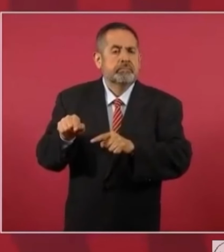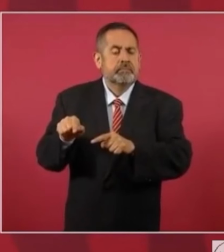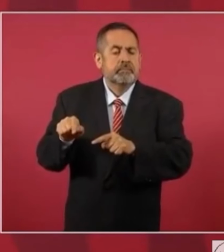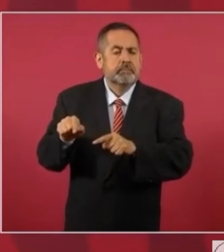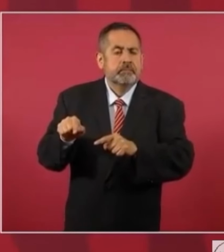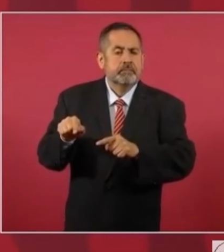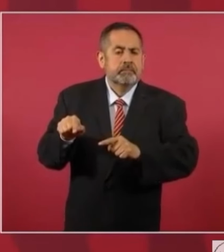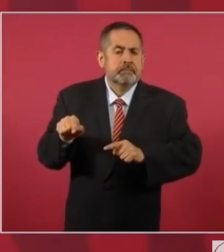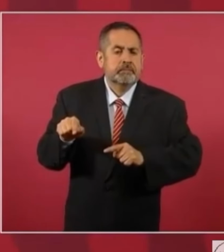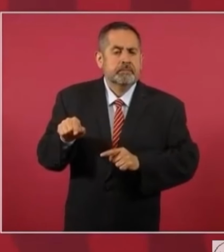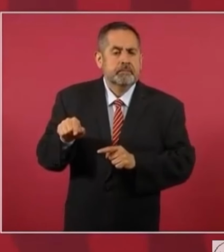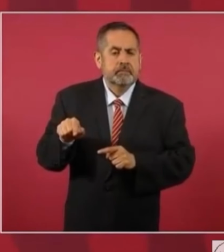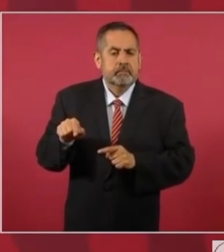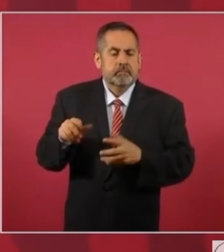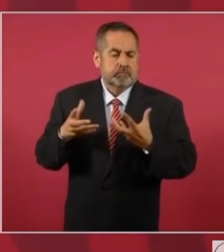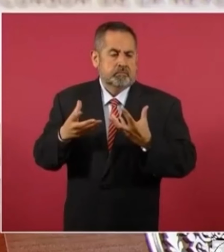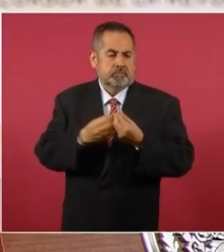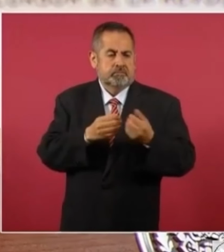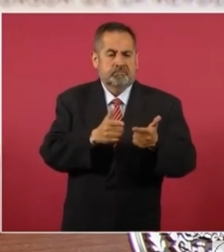de derecha,